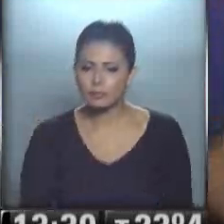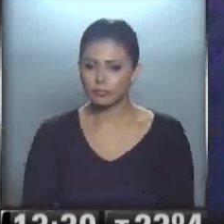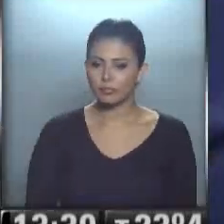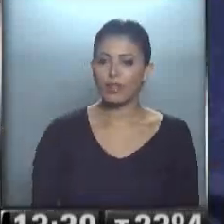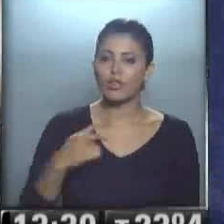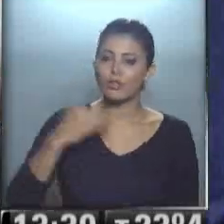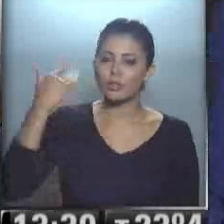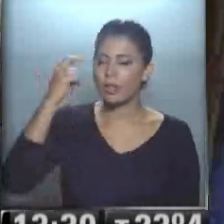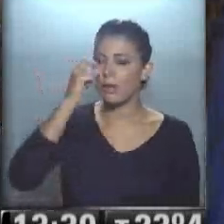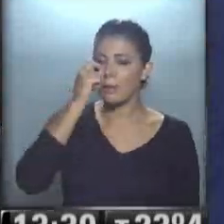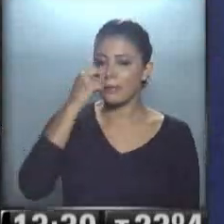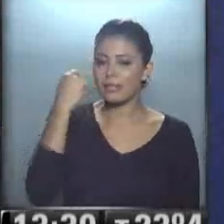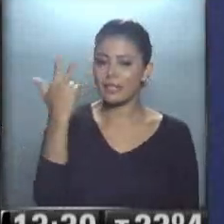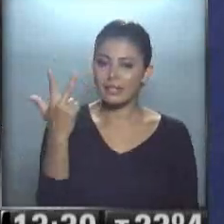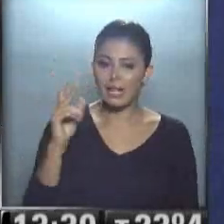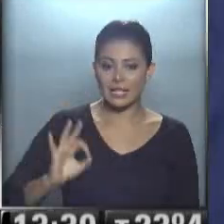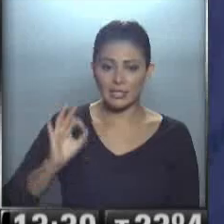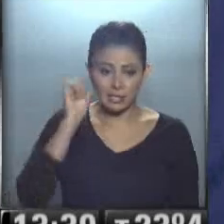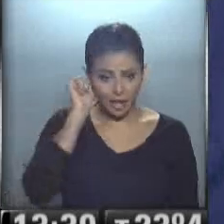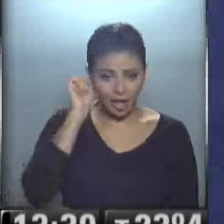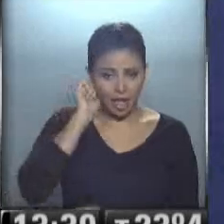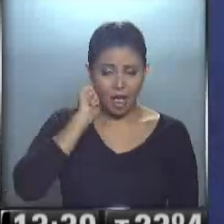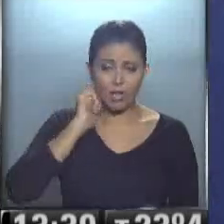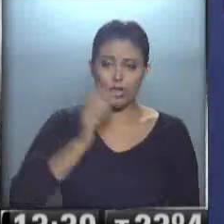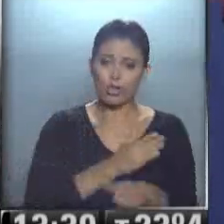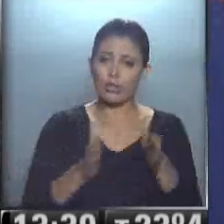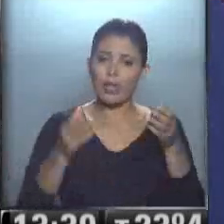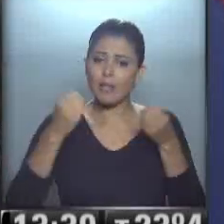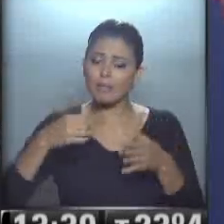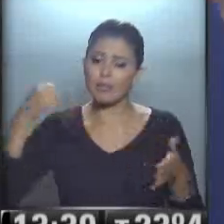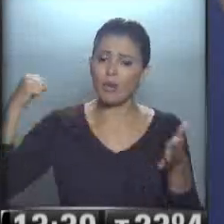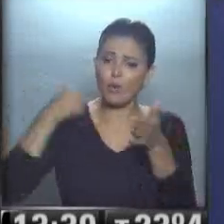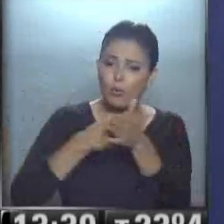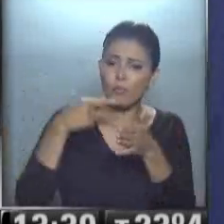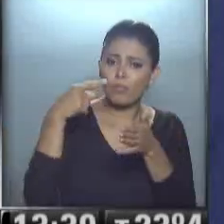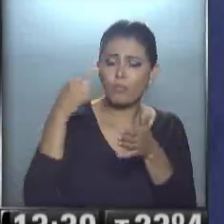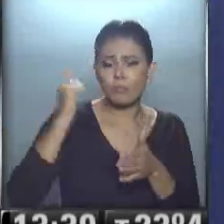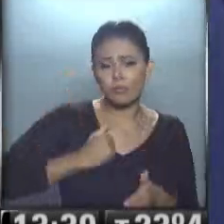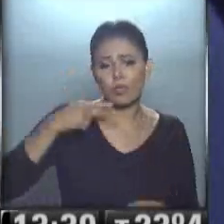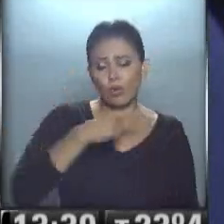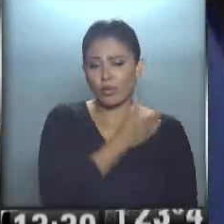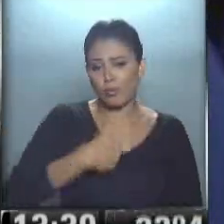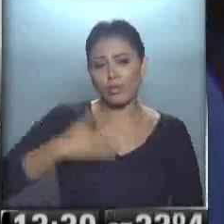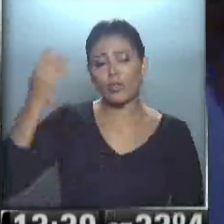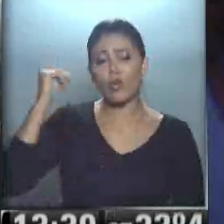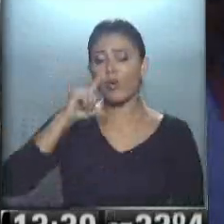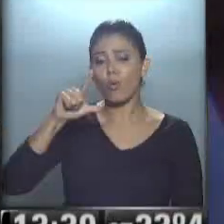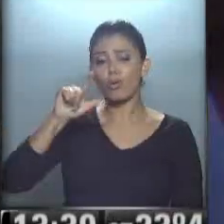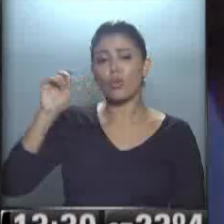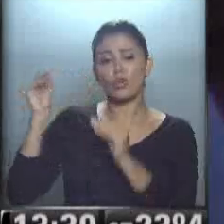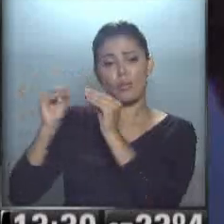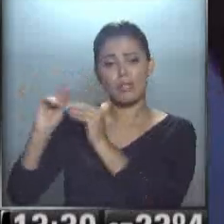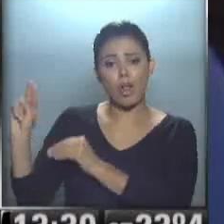Yo tenía 23 años cuando el golpe militar. En junio perdí una compañera.